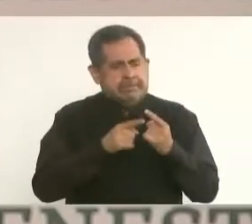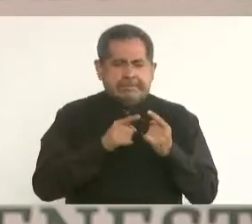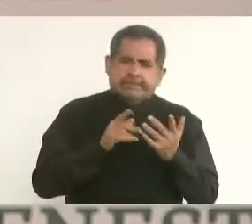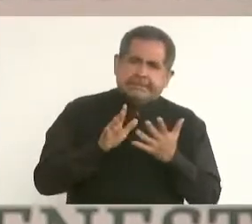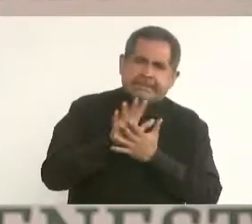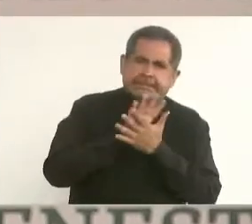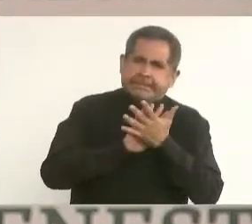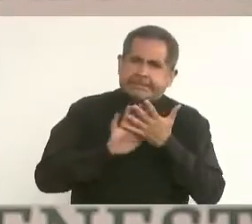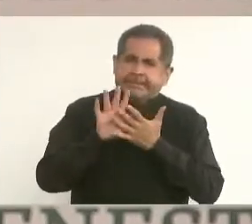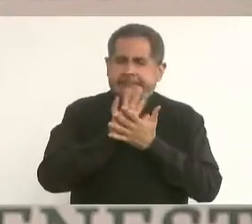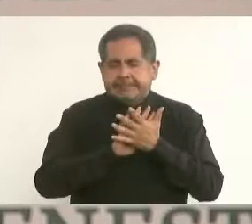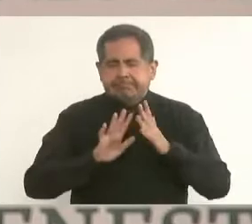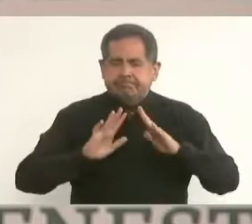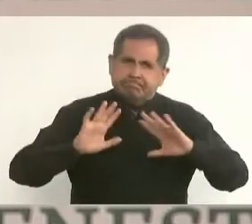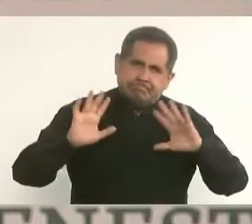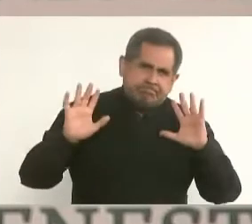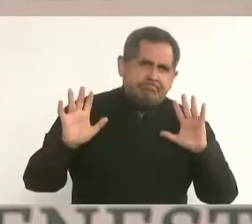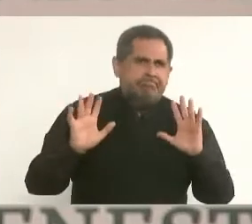grises,